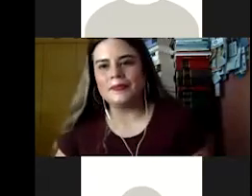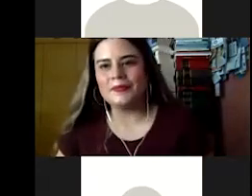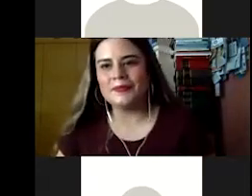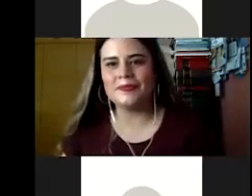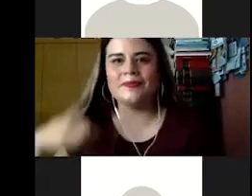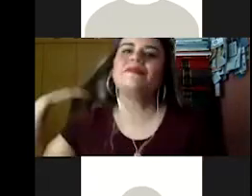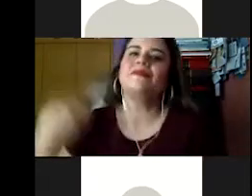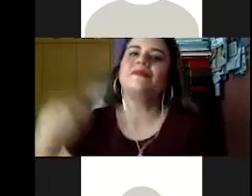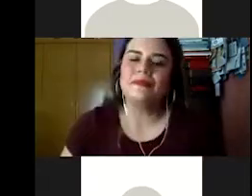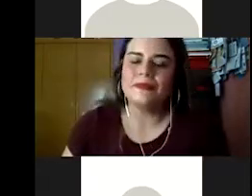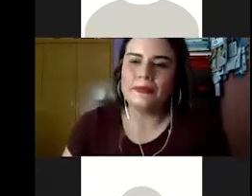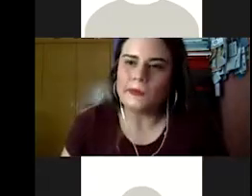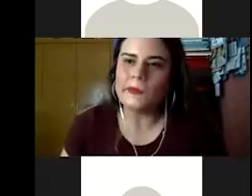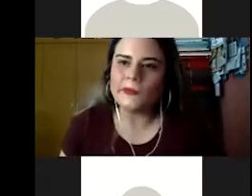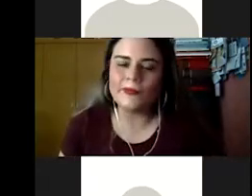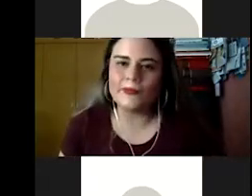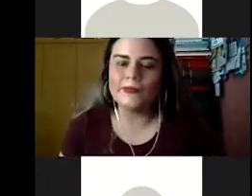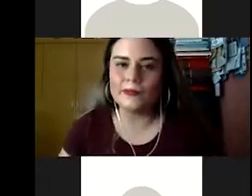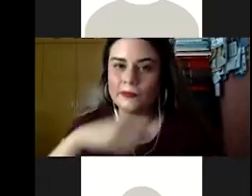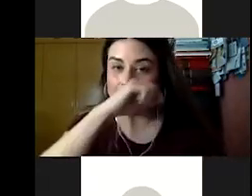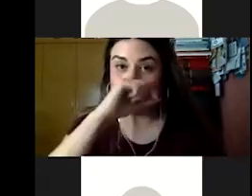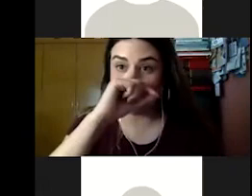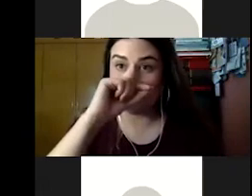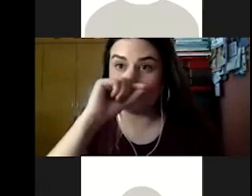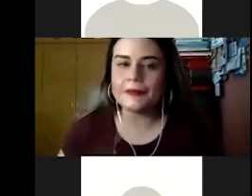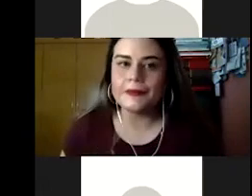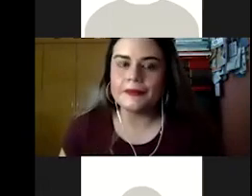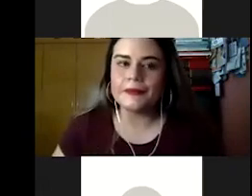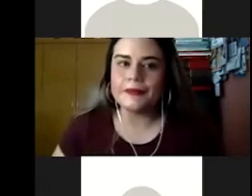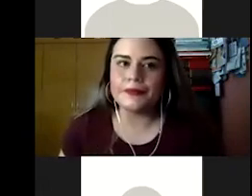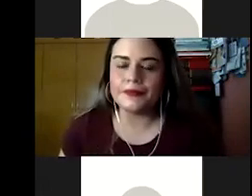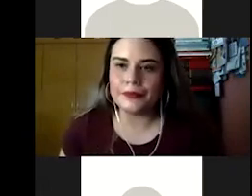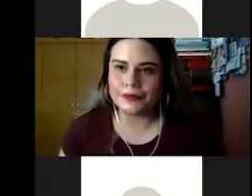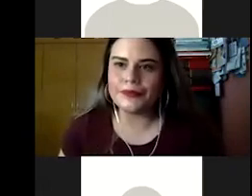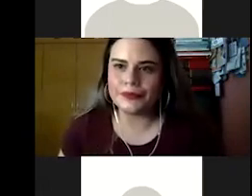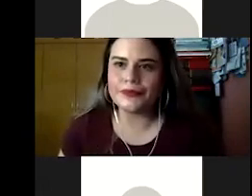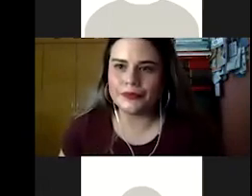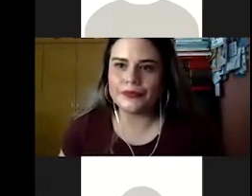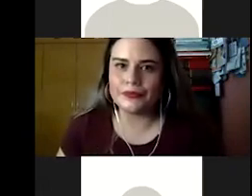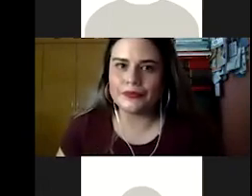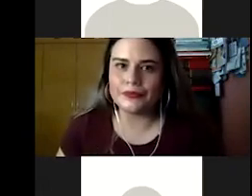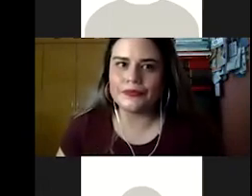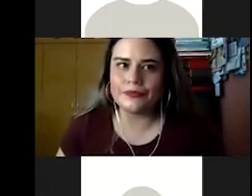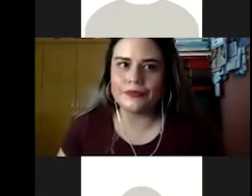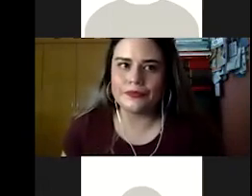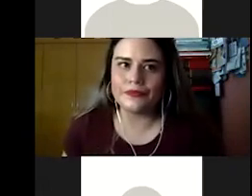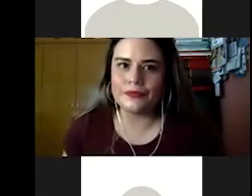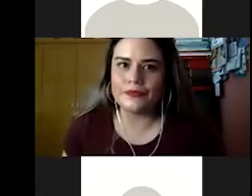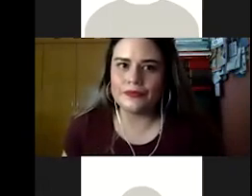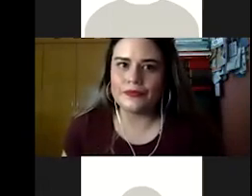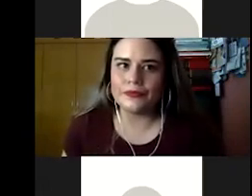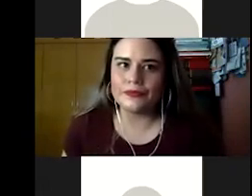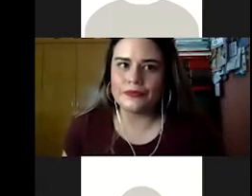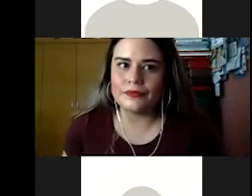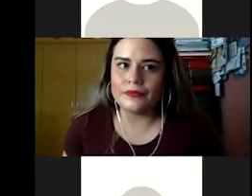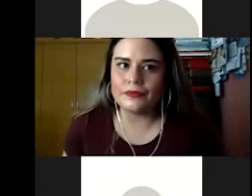de la ignorancia, la falta de conocimiento y principalmente de la falta de interés, porque no tiene que saber de todo, pero si algo